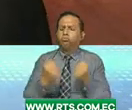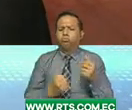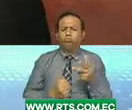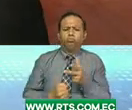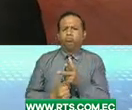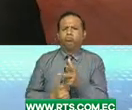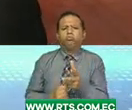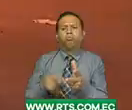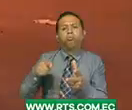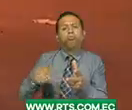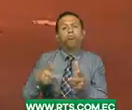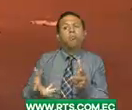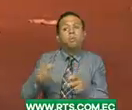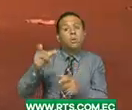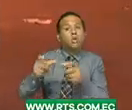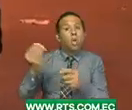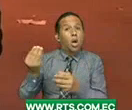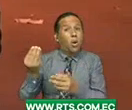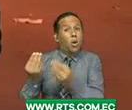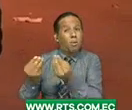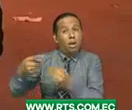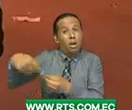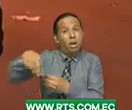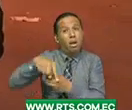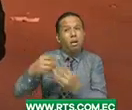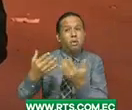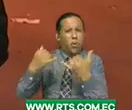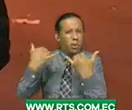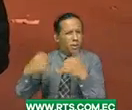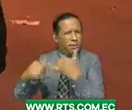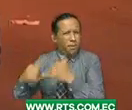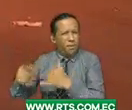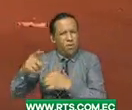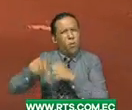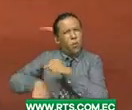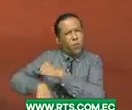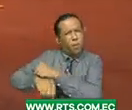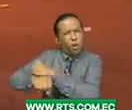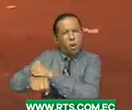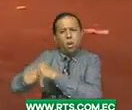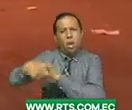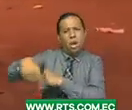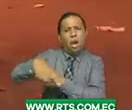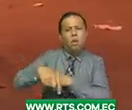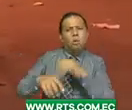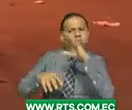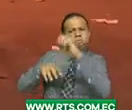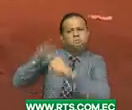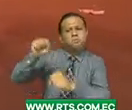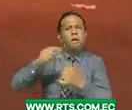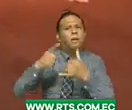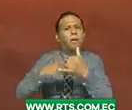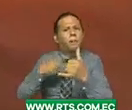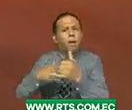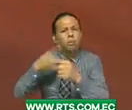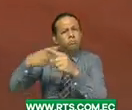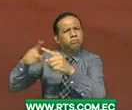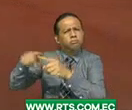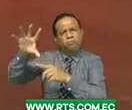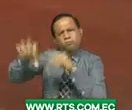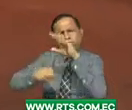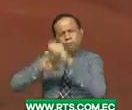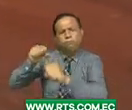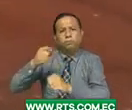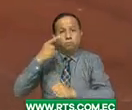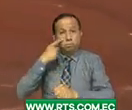robaron los teléfonos celulares a jóvenes que estaban aquí realizando deporte en este sector al pie de la calle Portete. Vamos a ver si conversamos con uno de